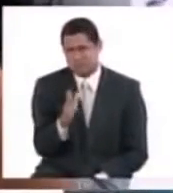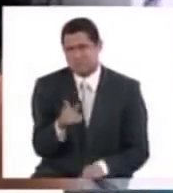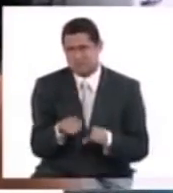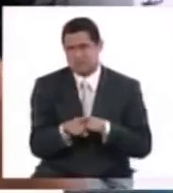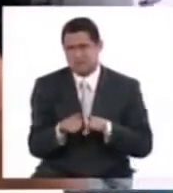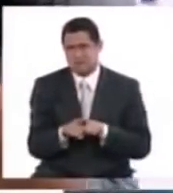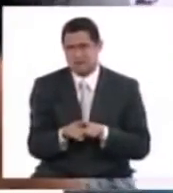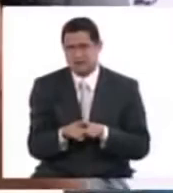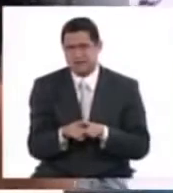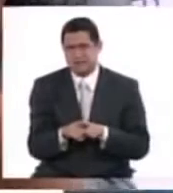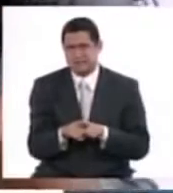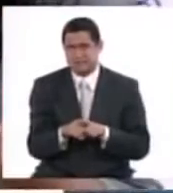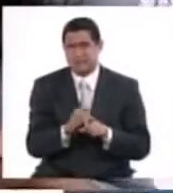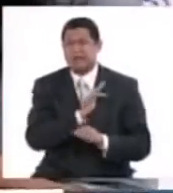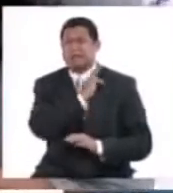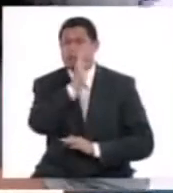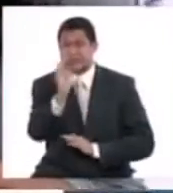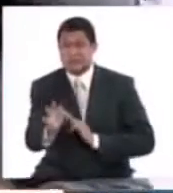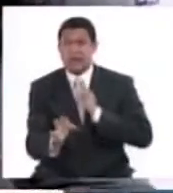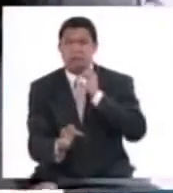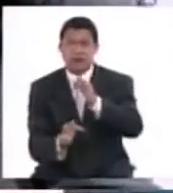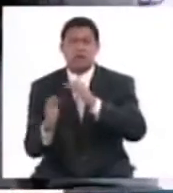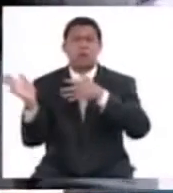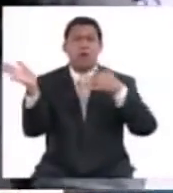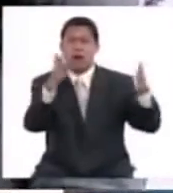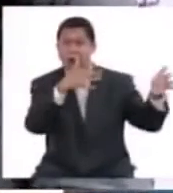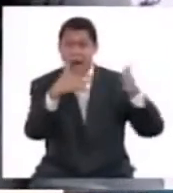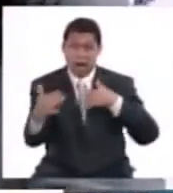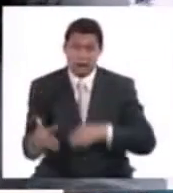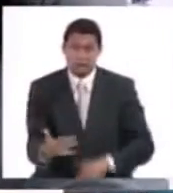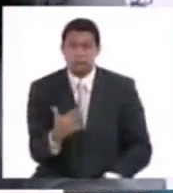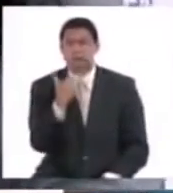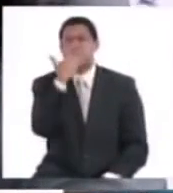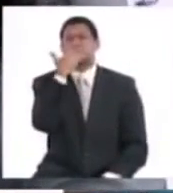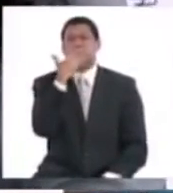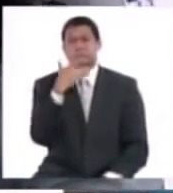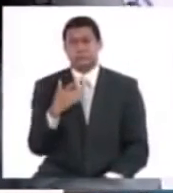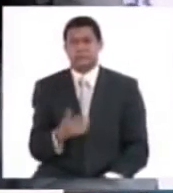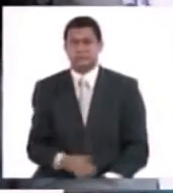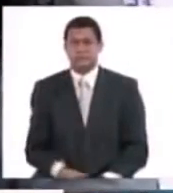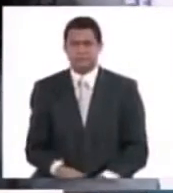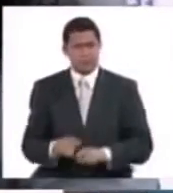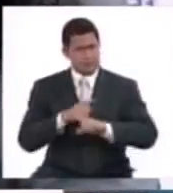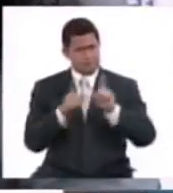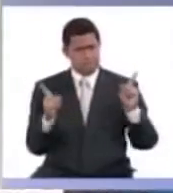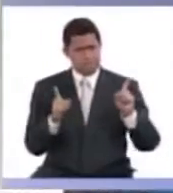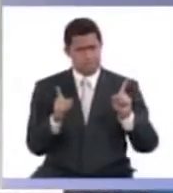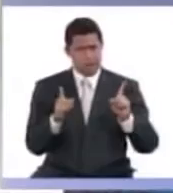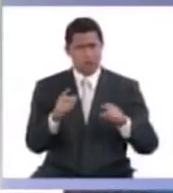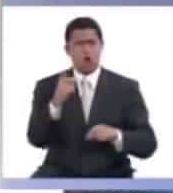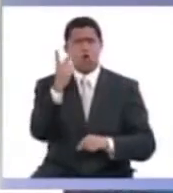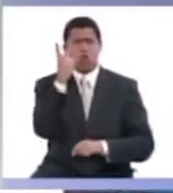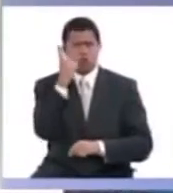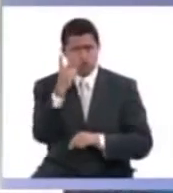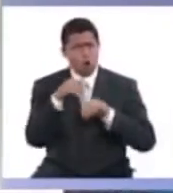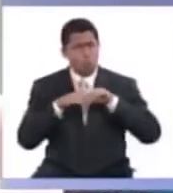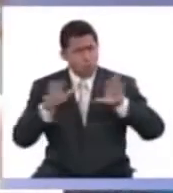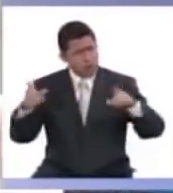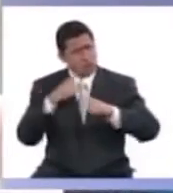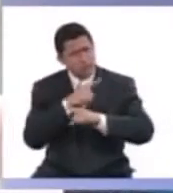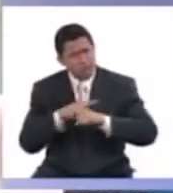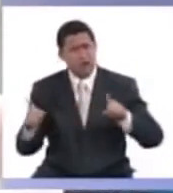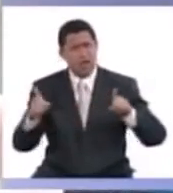son transmitidas de manera aérea, pues una transmisión aérea, el proceso infeccioso. Sin embargo, son dos virus totalmente